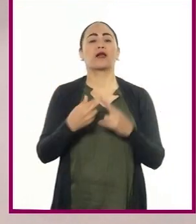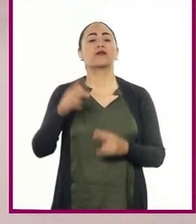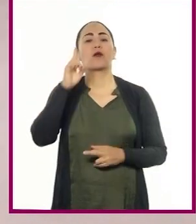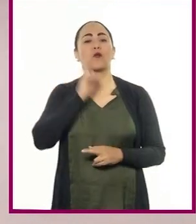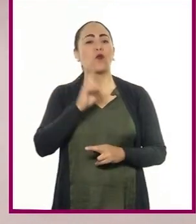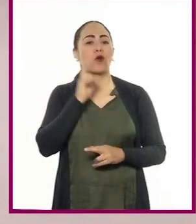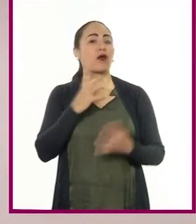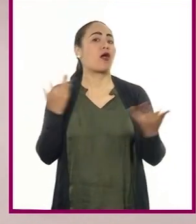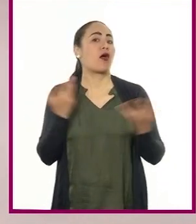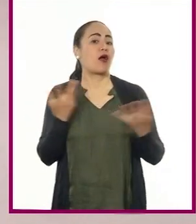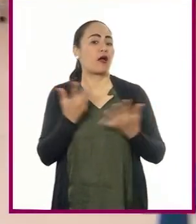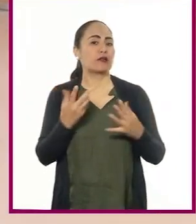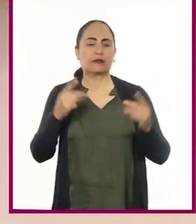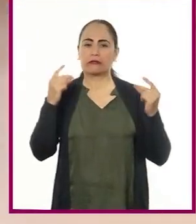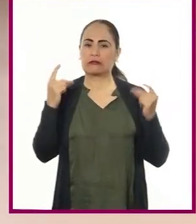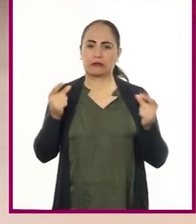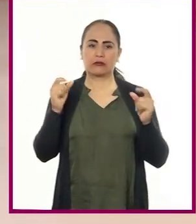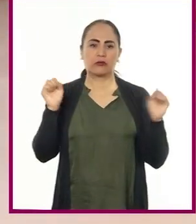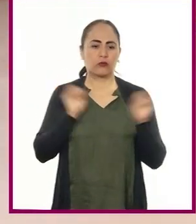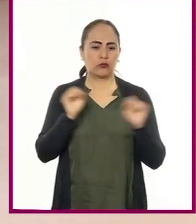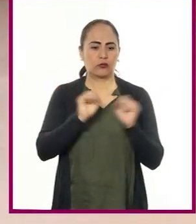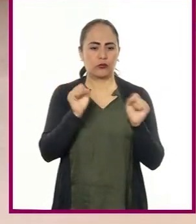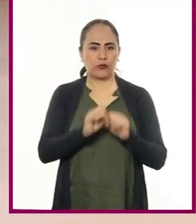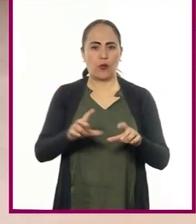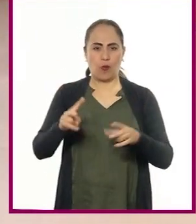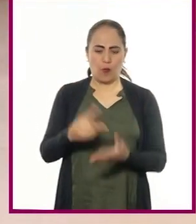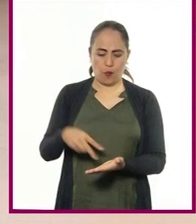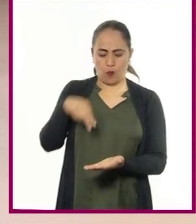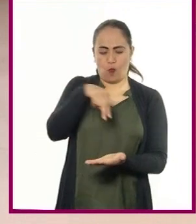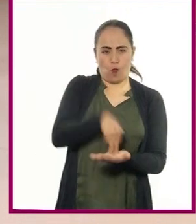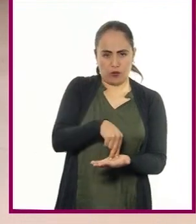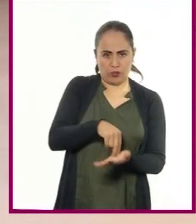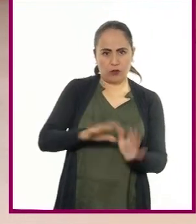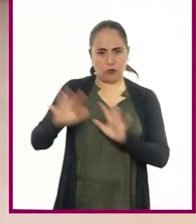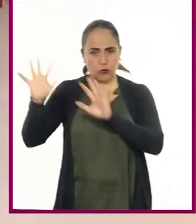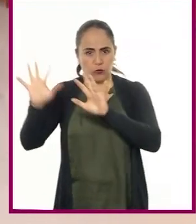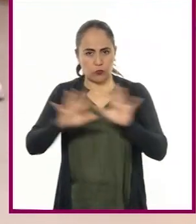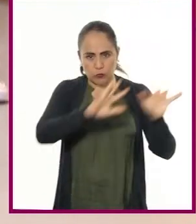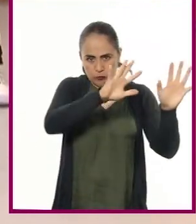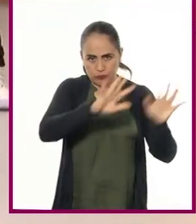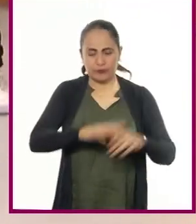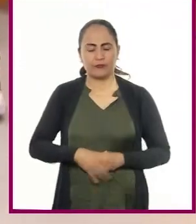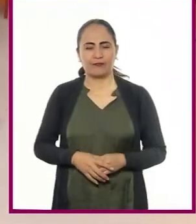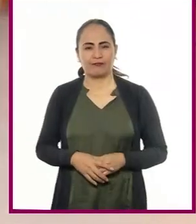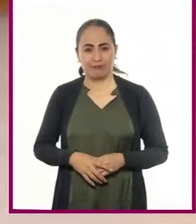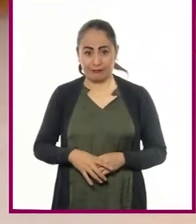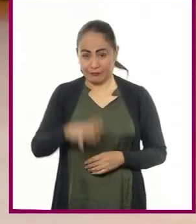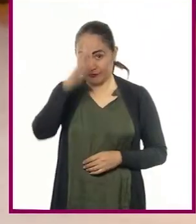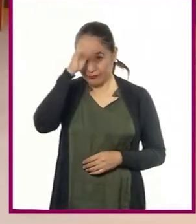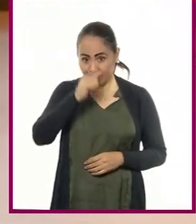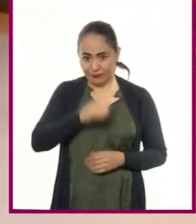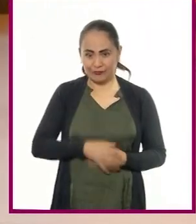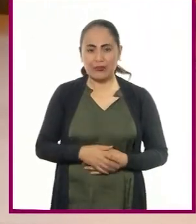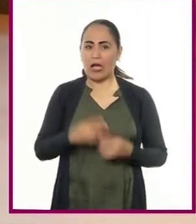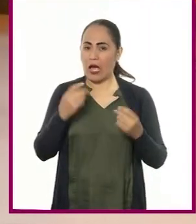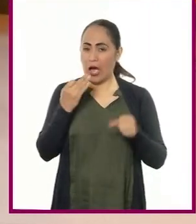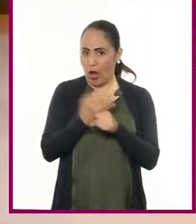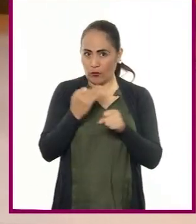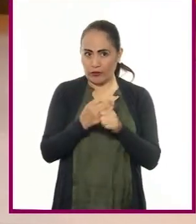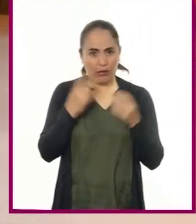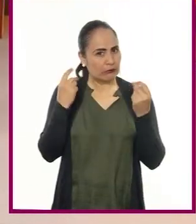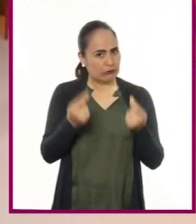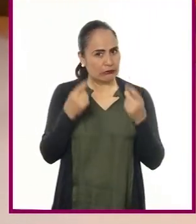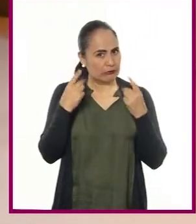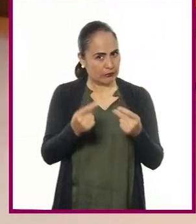es velocidad y rápido aquí me coloco. Para que no anote. Ah, ahí está. Muy bien. Entonces se trata de velocidad para poder